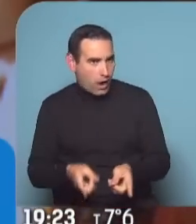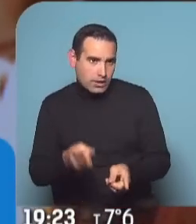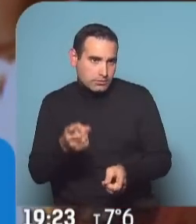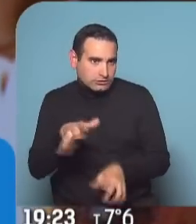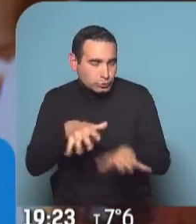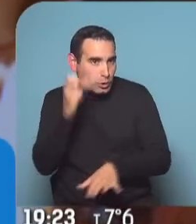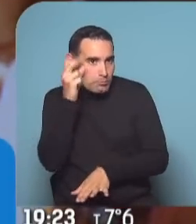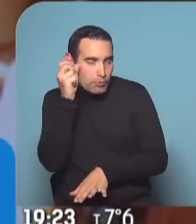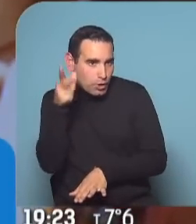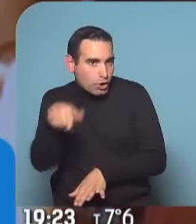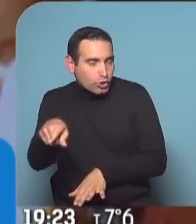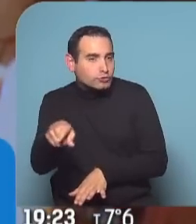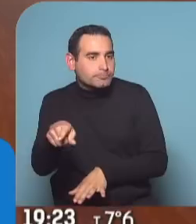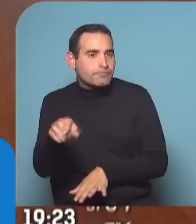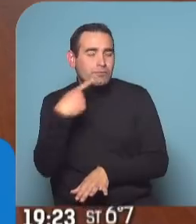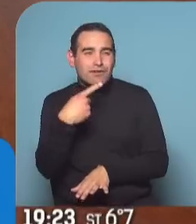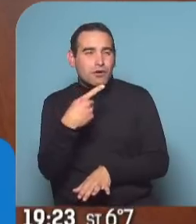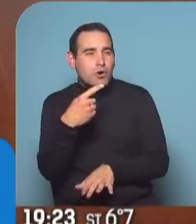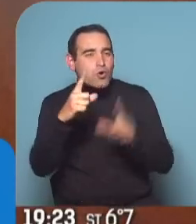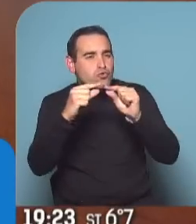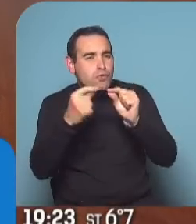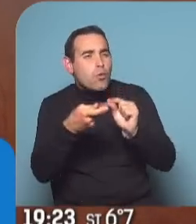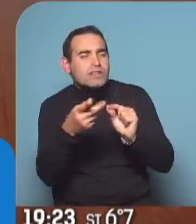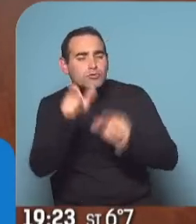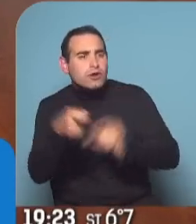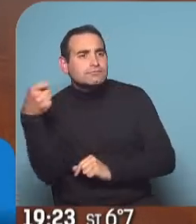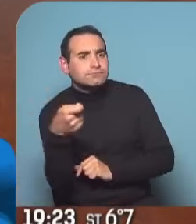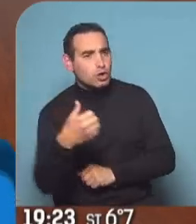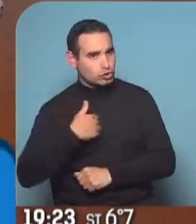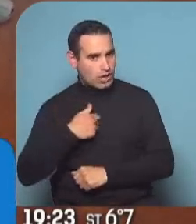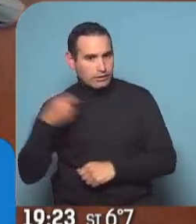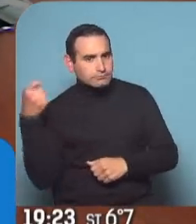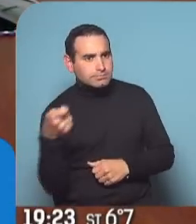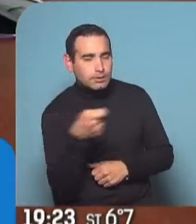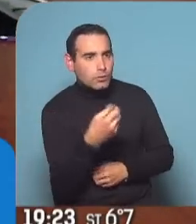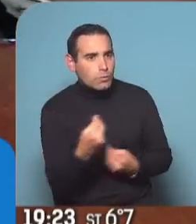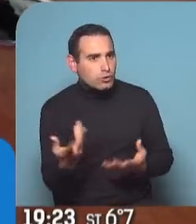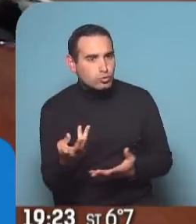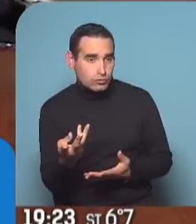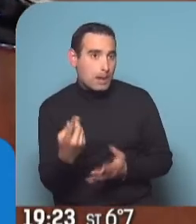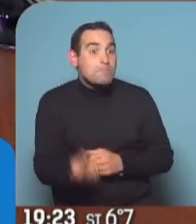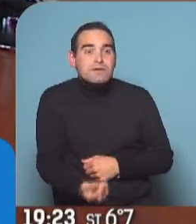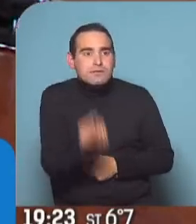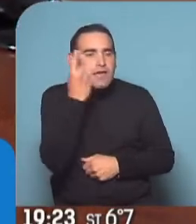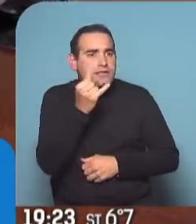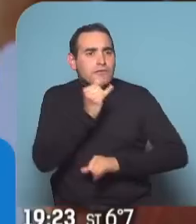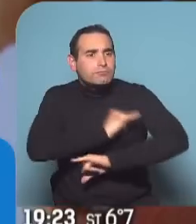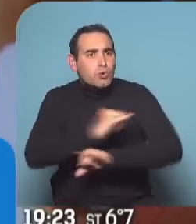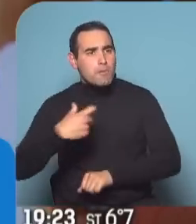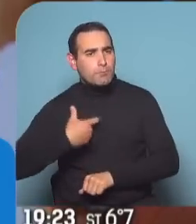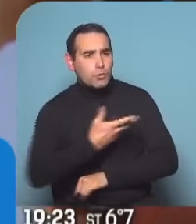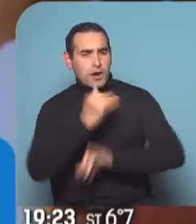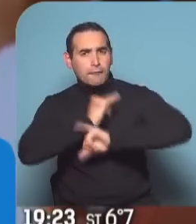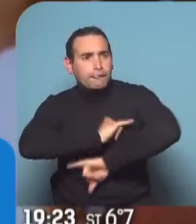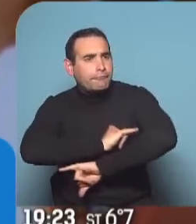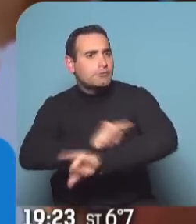relevante es el número de los asesinatos por las fuerzas de seguridad, porque es la primera vez que hay información pública